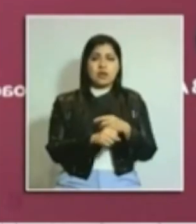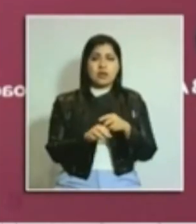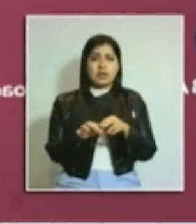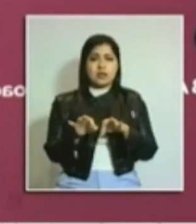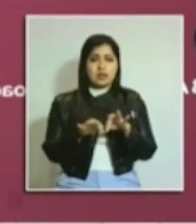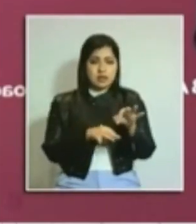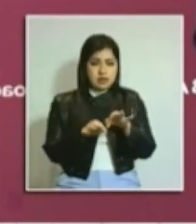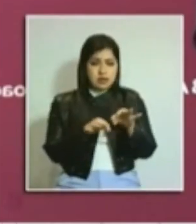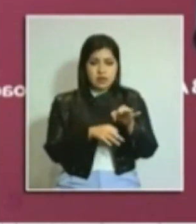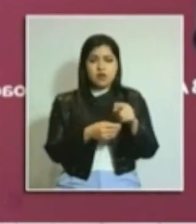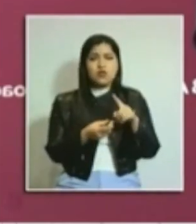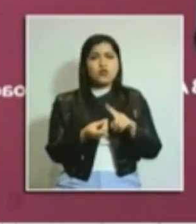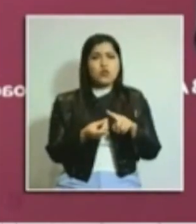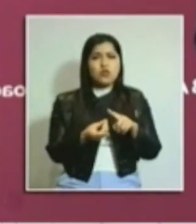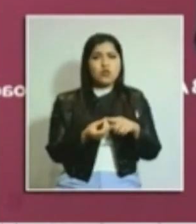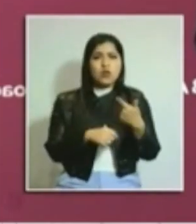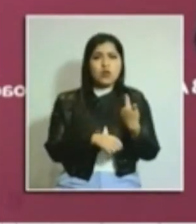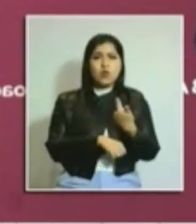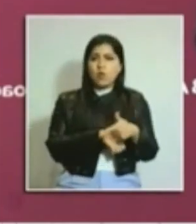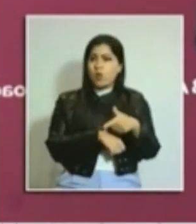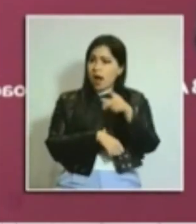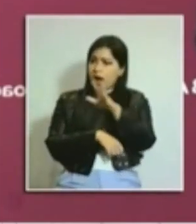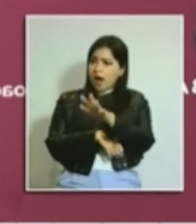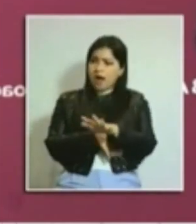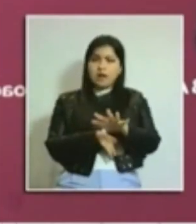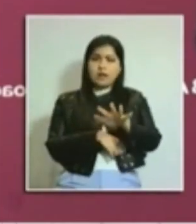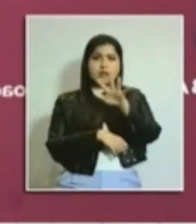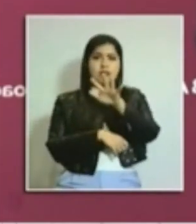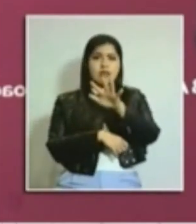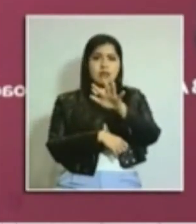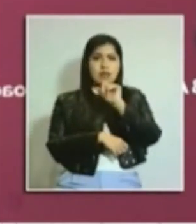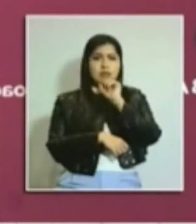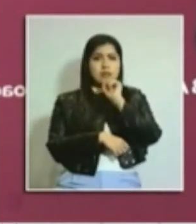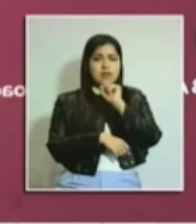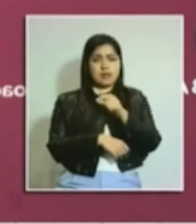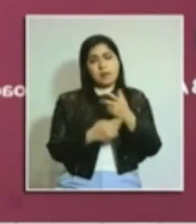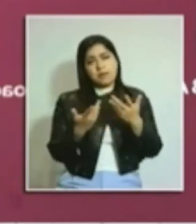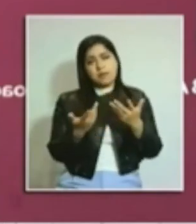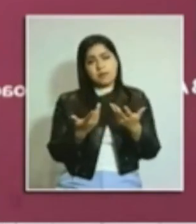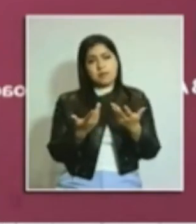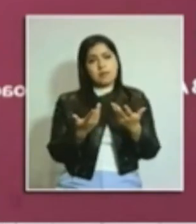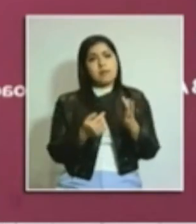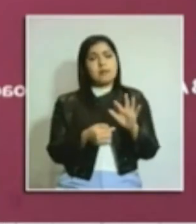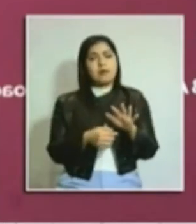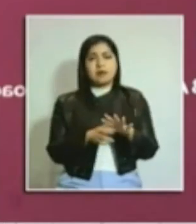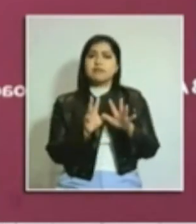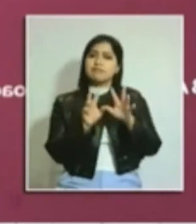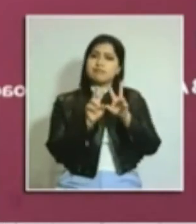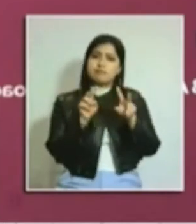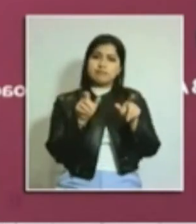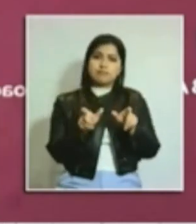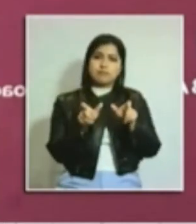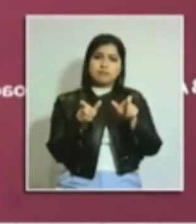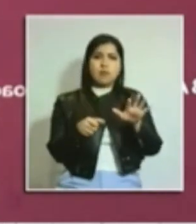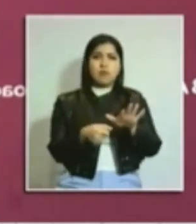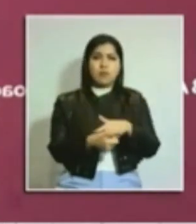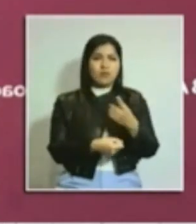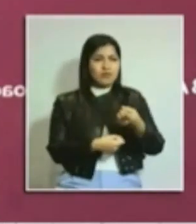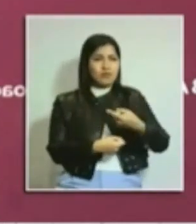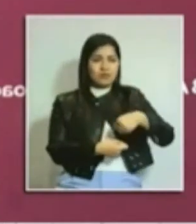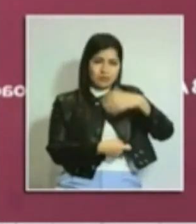Guatemala. Pero en eso también viene algo de la seguridad, porque sabemos que el crimen